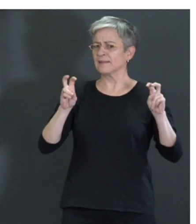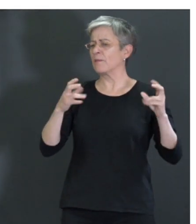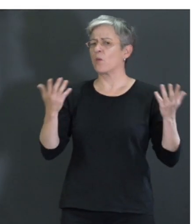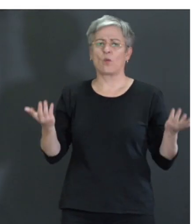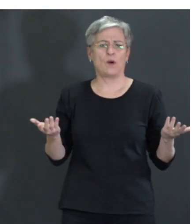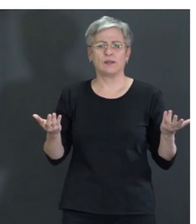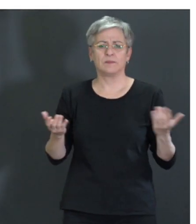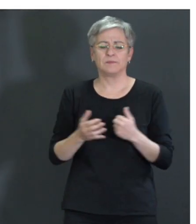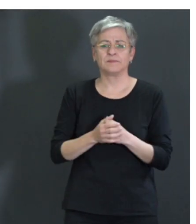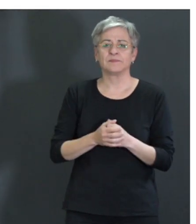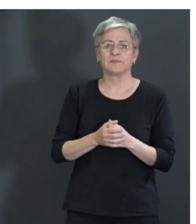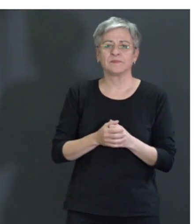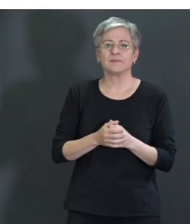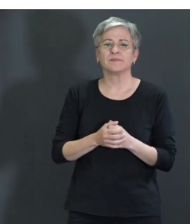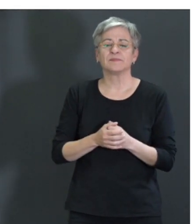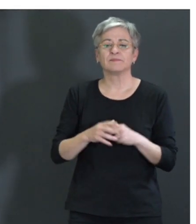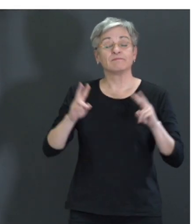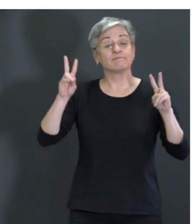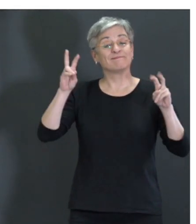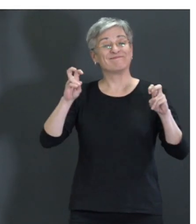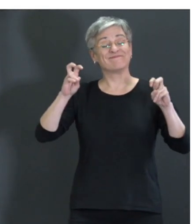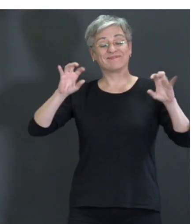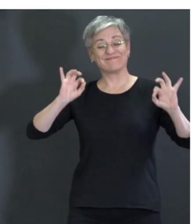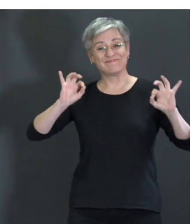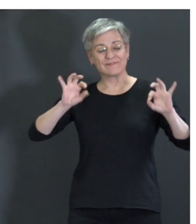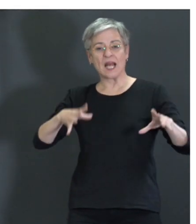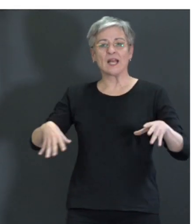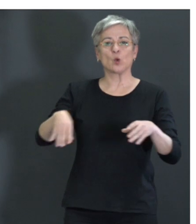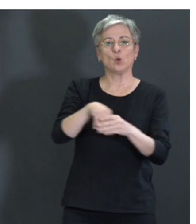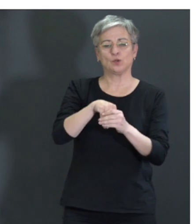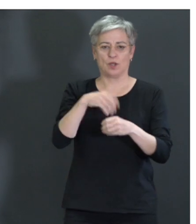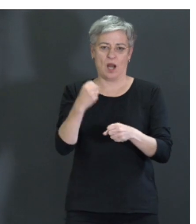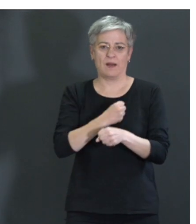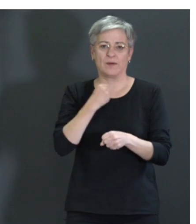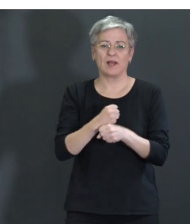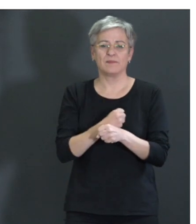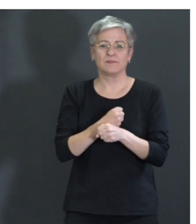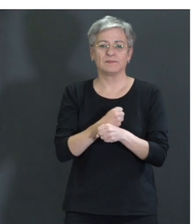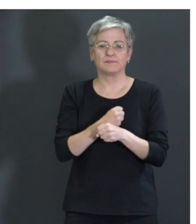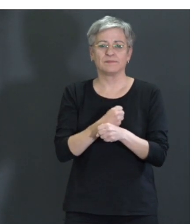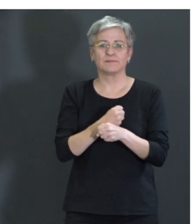ser la inclusión laboral, ¿vale?